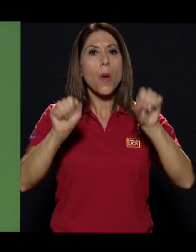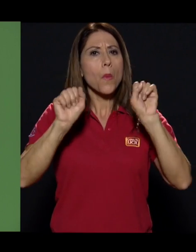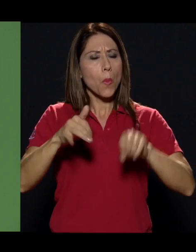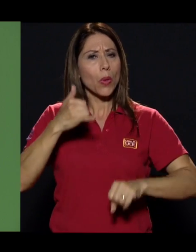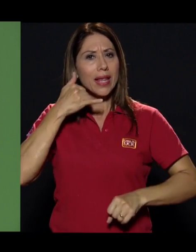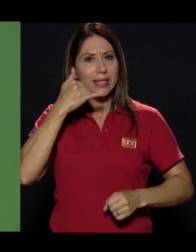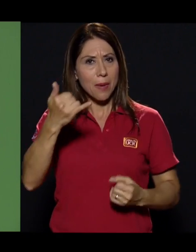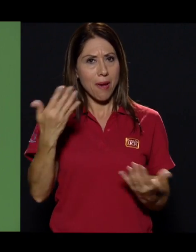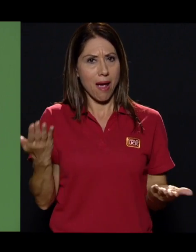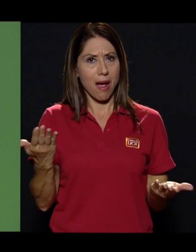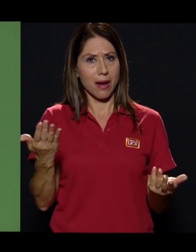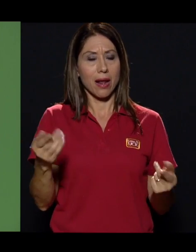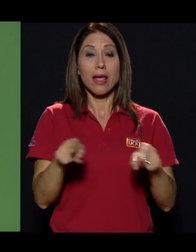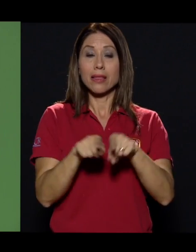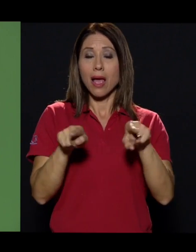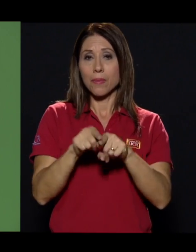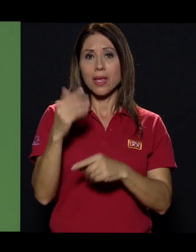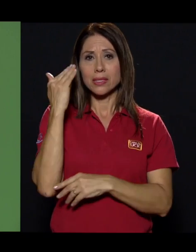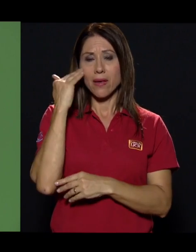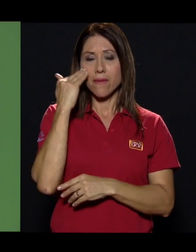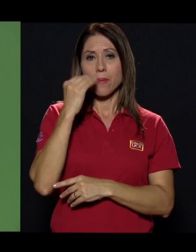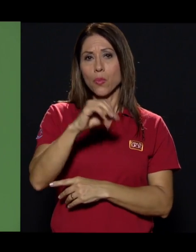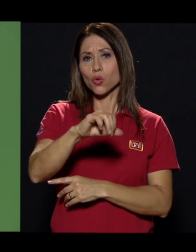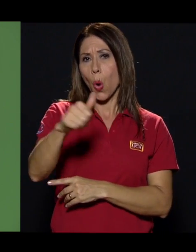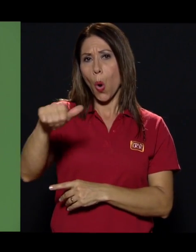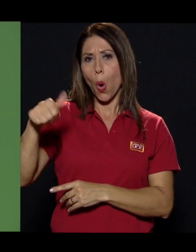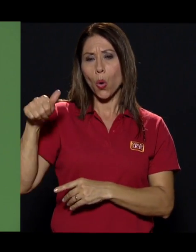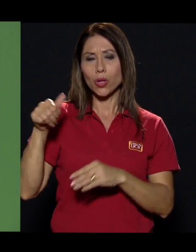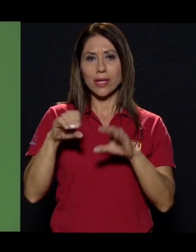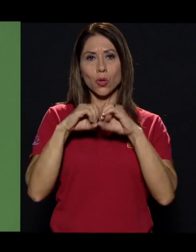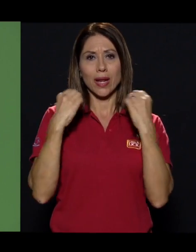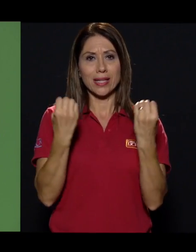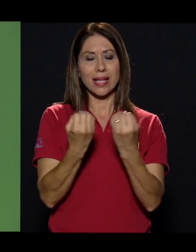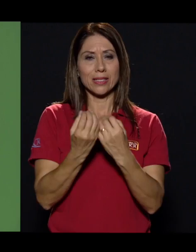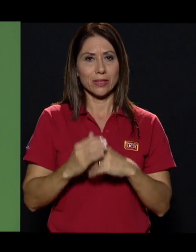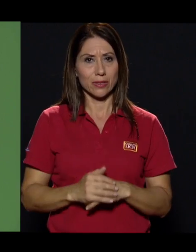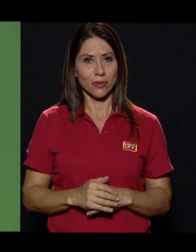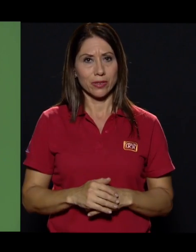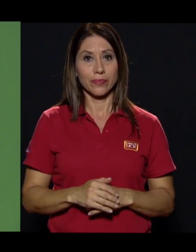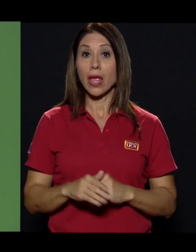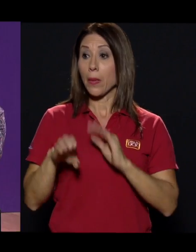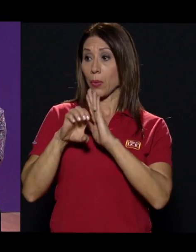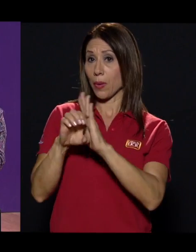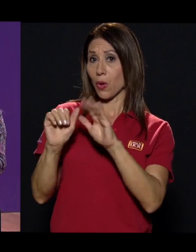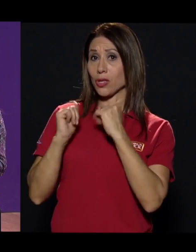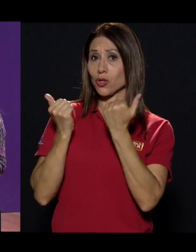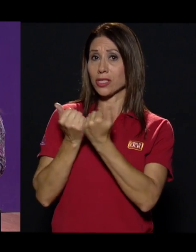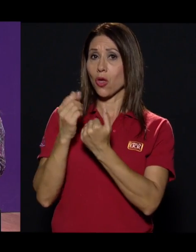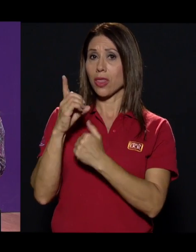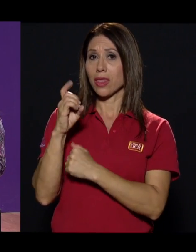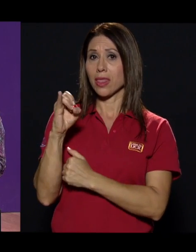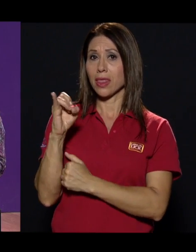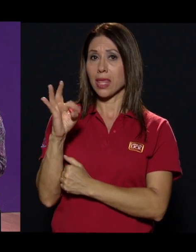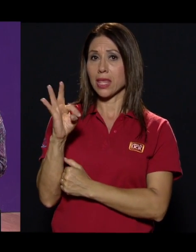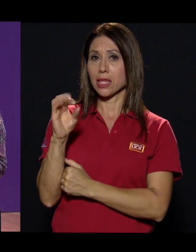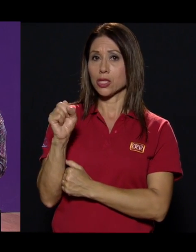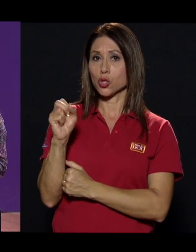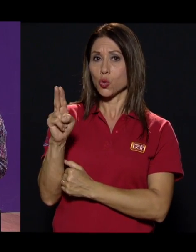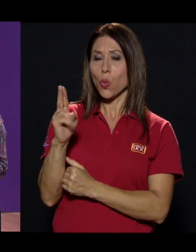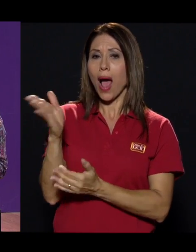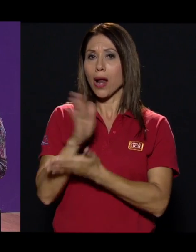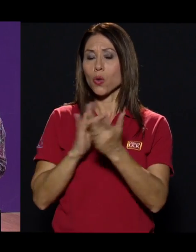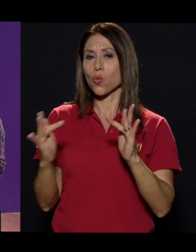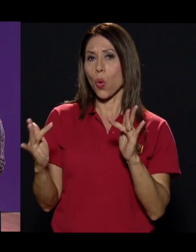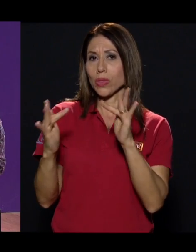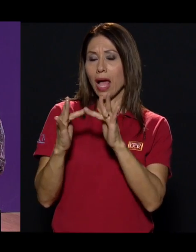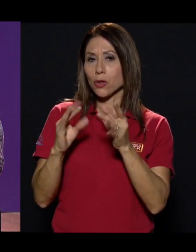podrían llamar, igual conocemos de otras organizaciones. Y en el caso de Asociación DITSU, Carla, ¿algún contacto para